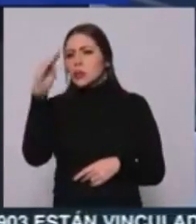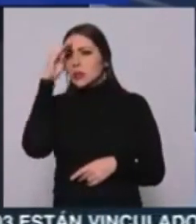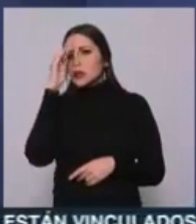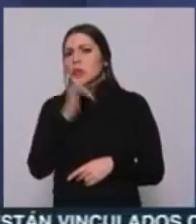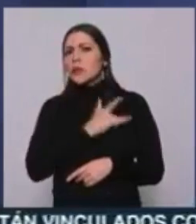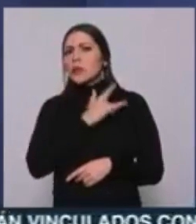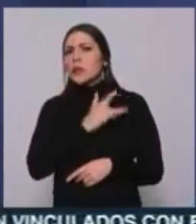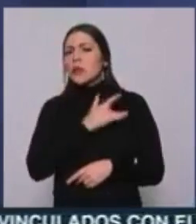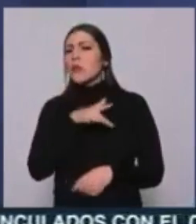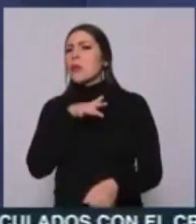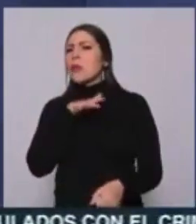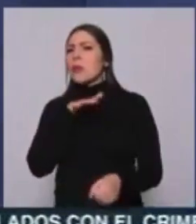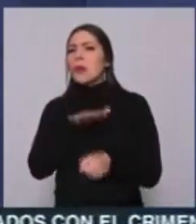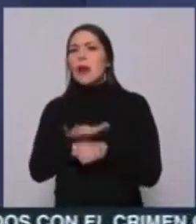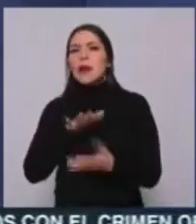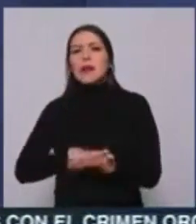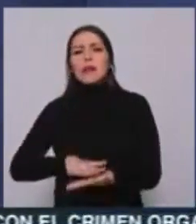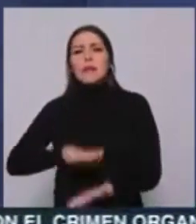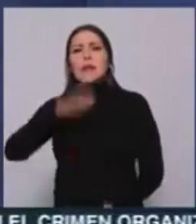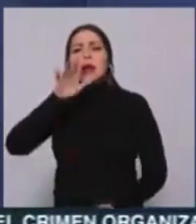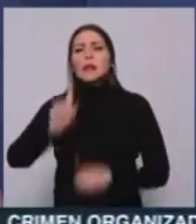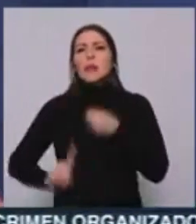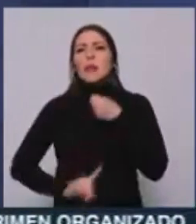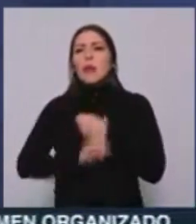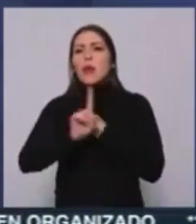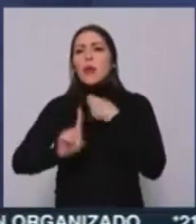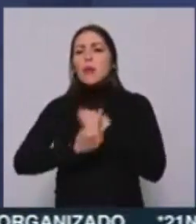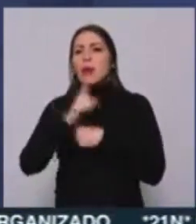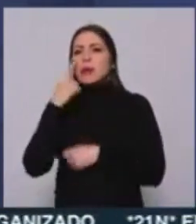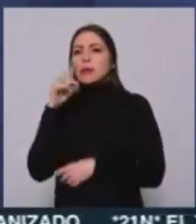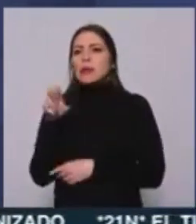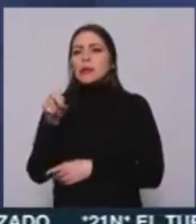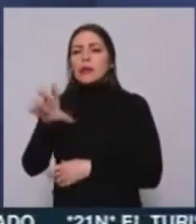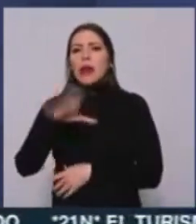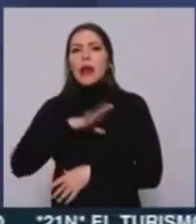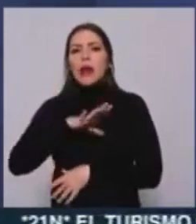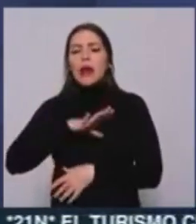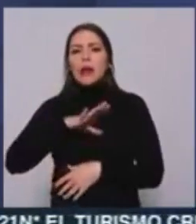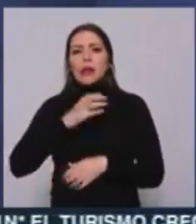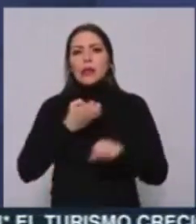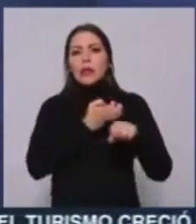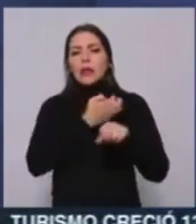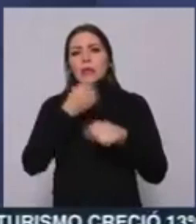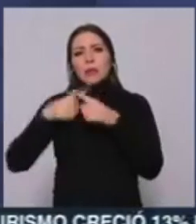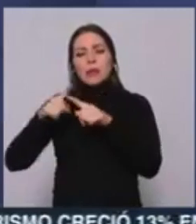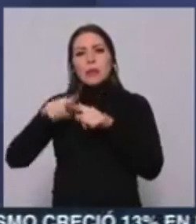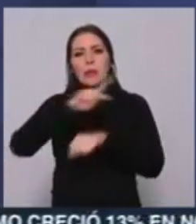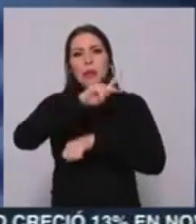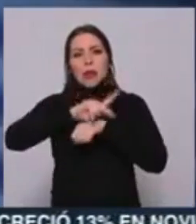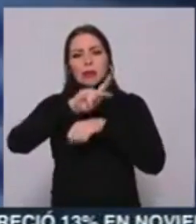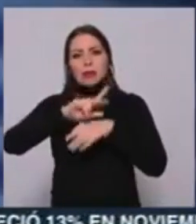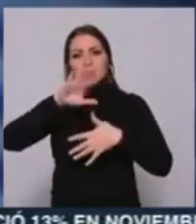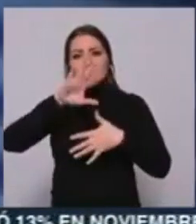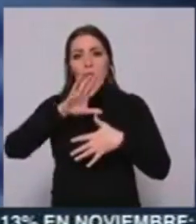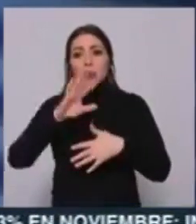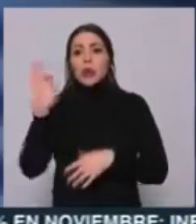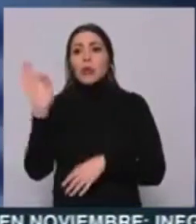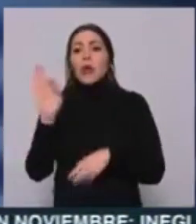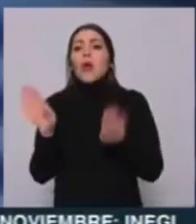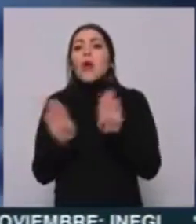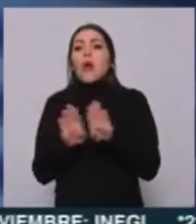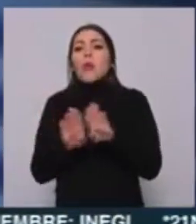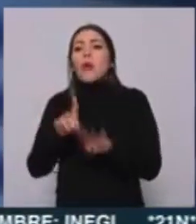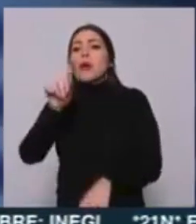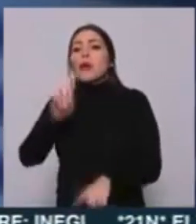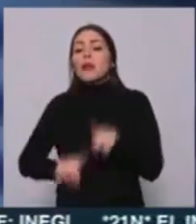que enfrentan los estados americanos y cuál es su proyecto para resolverlos en caso de que llegue usted a la Secretaría